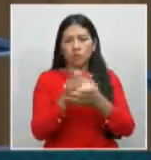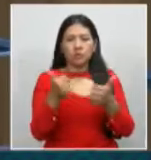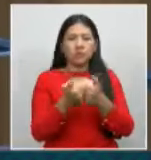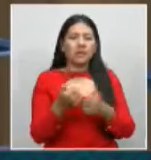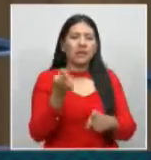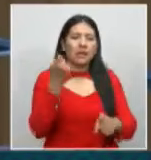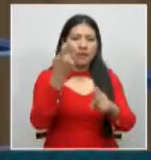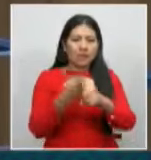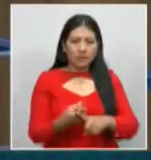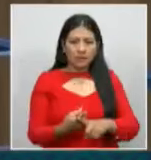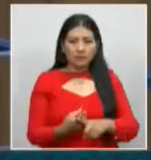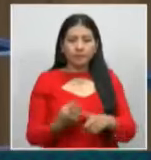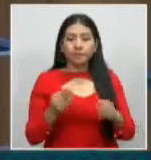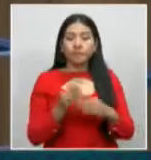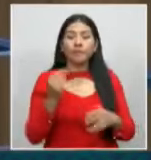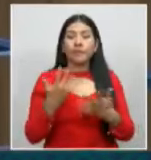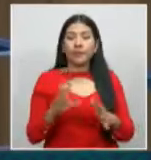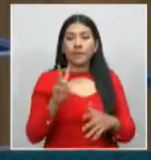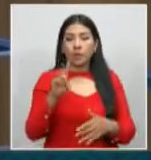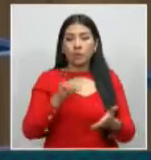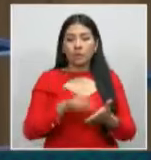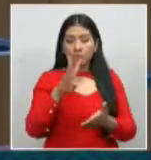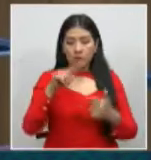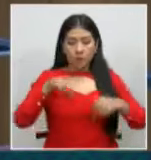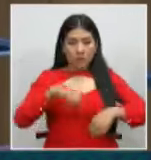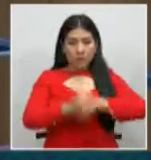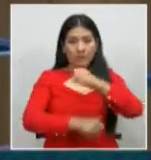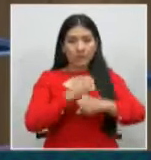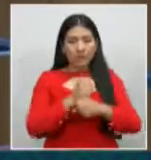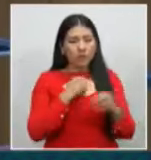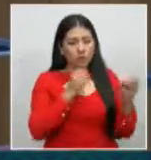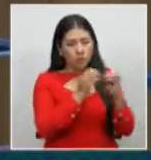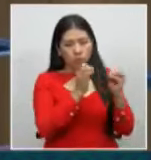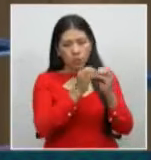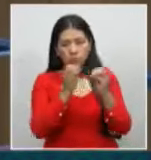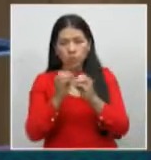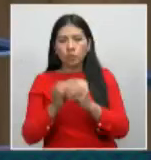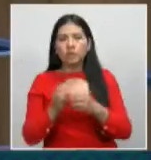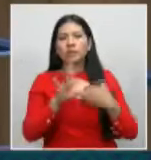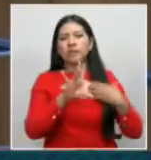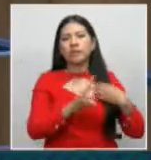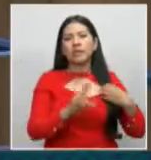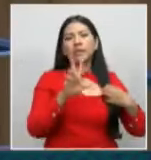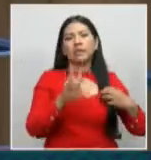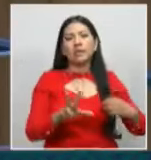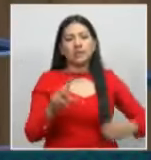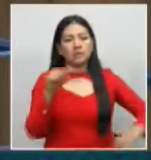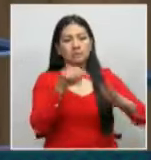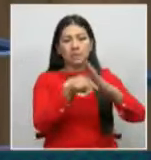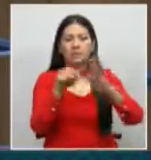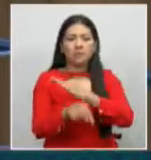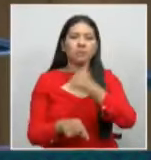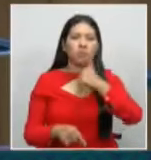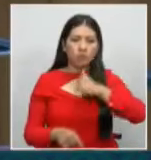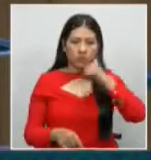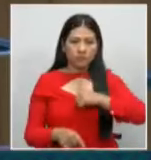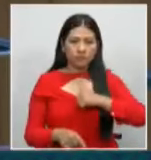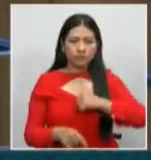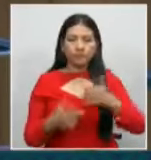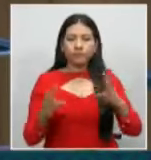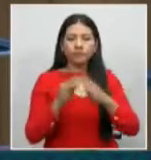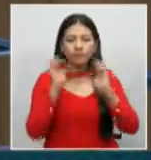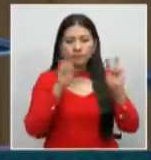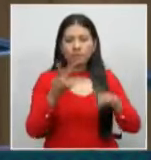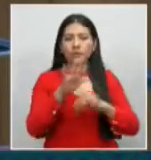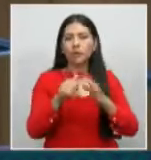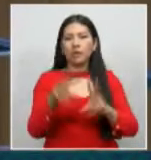2024, lamentablemente, ya estamos contabilizando 73 feminicidios. Evidentemente, el trabajo